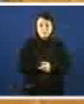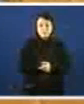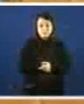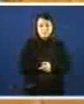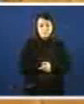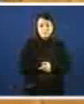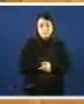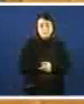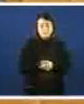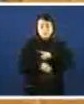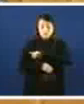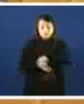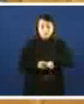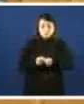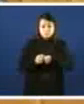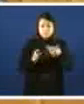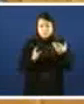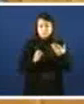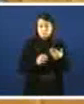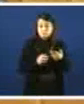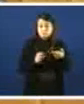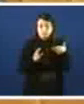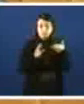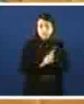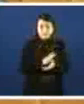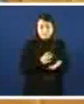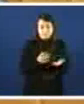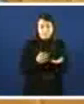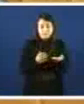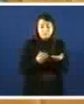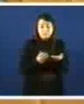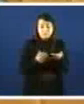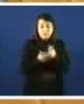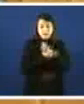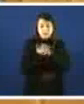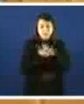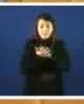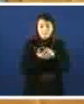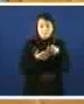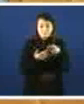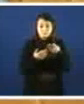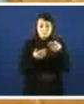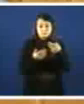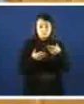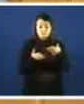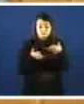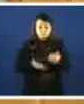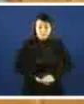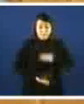pois non sempre que practicamos un optimismo razonable respecto do xénero humano e a súa